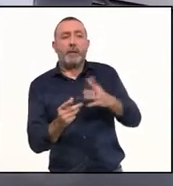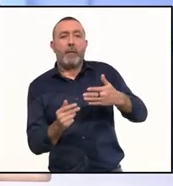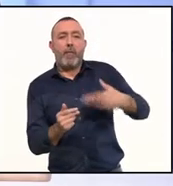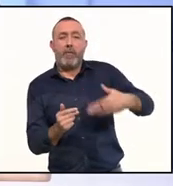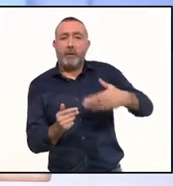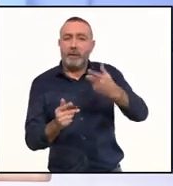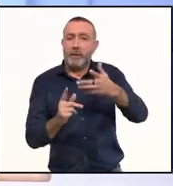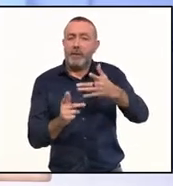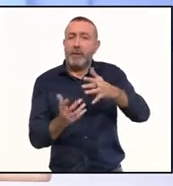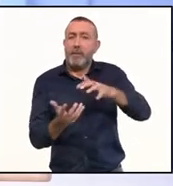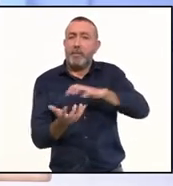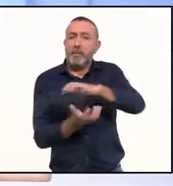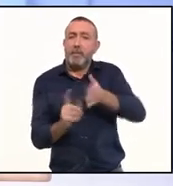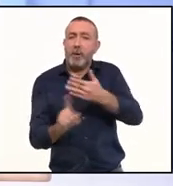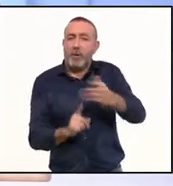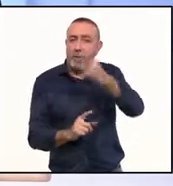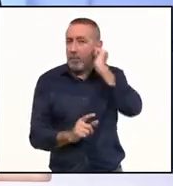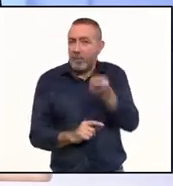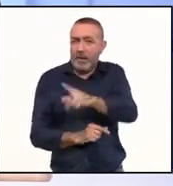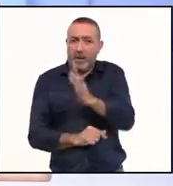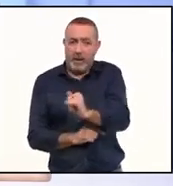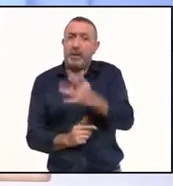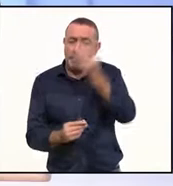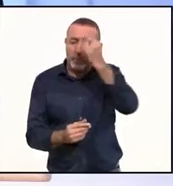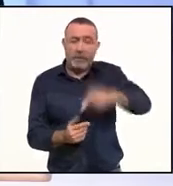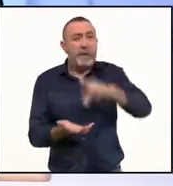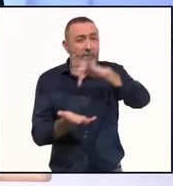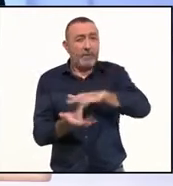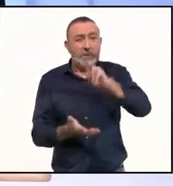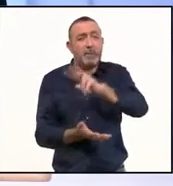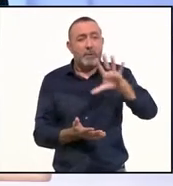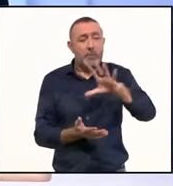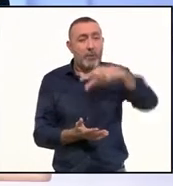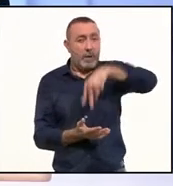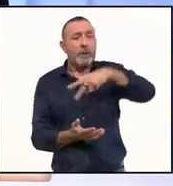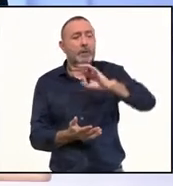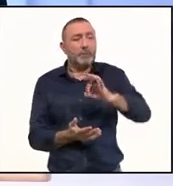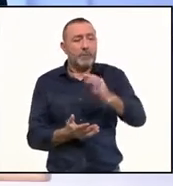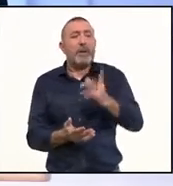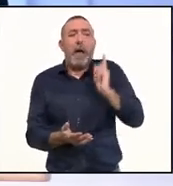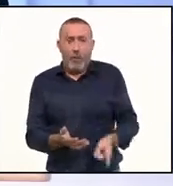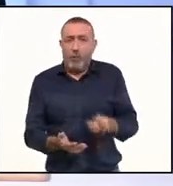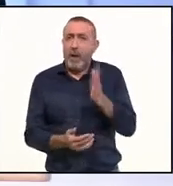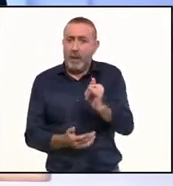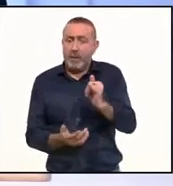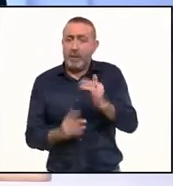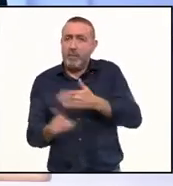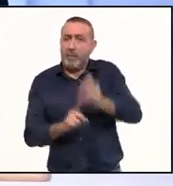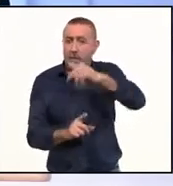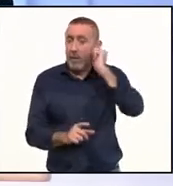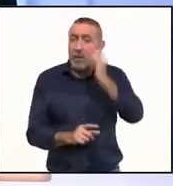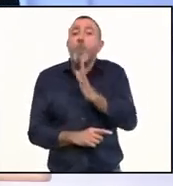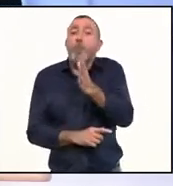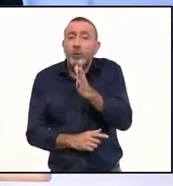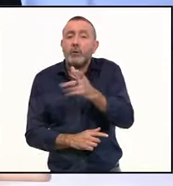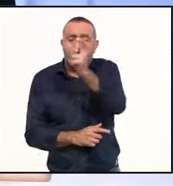yo creo que esta es una fecha muy importante para recordar que esto sigue existiendo y que le pasa a las mujeres por el hecho de ser mujeres a